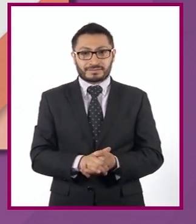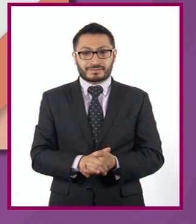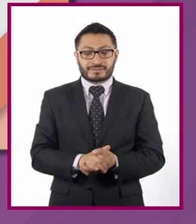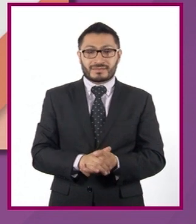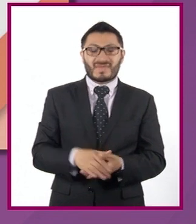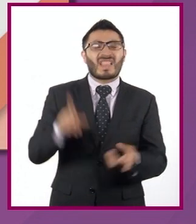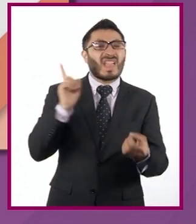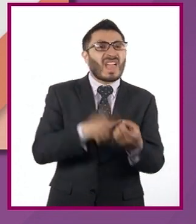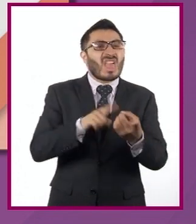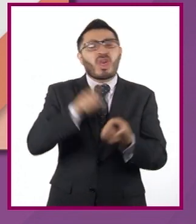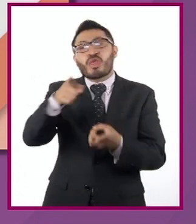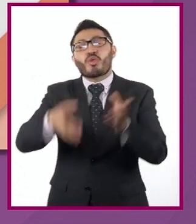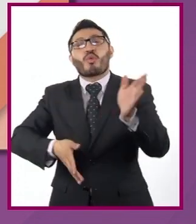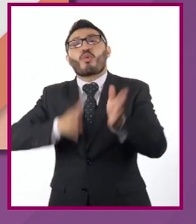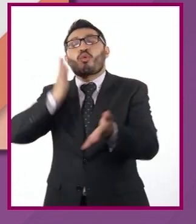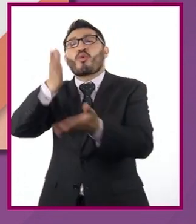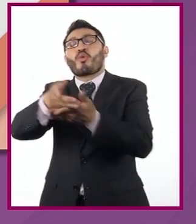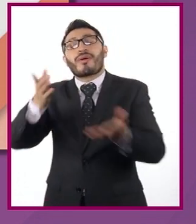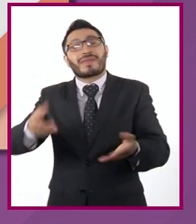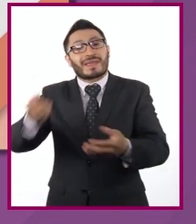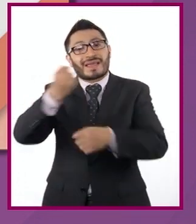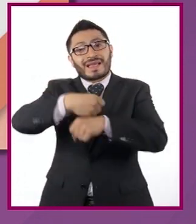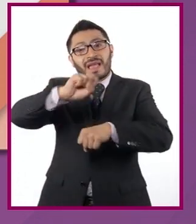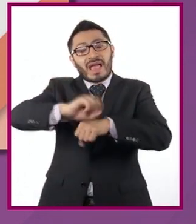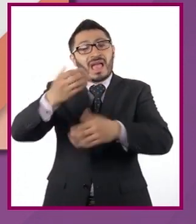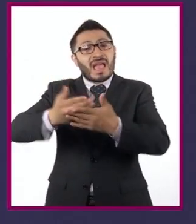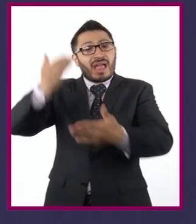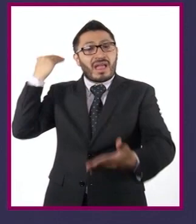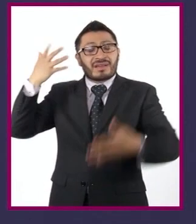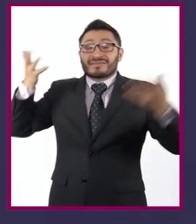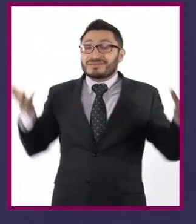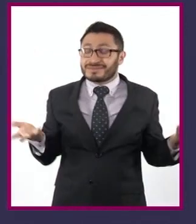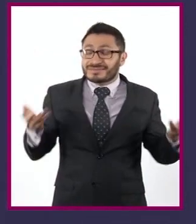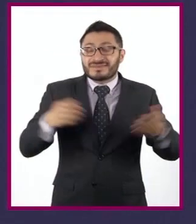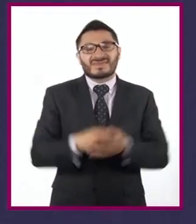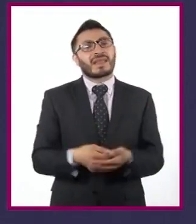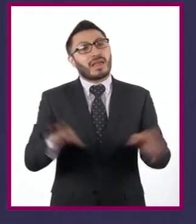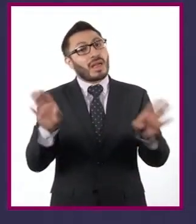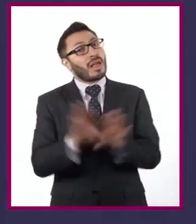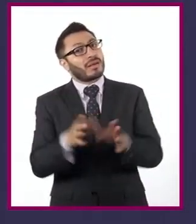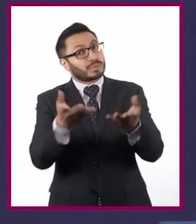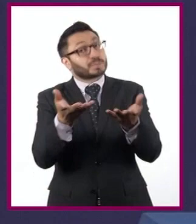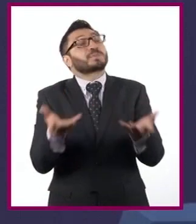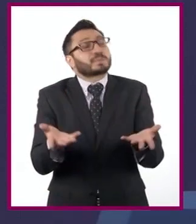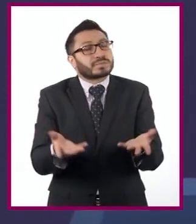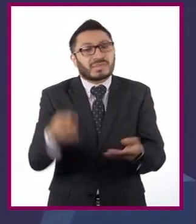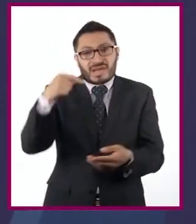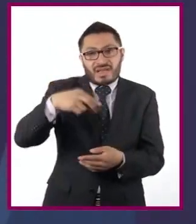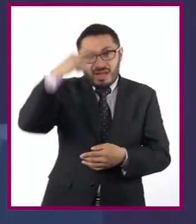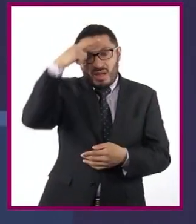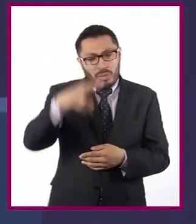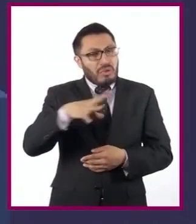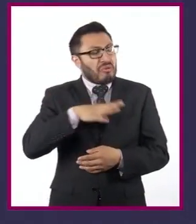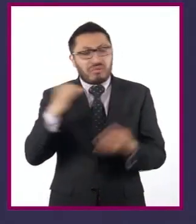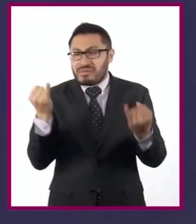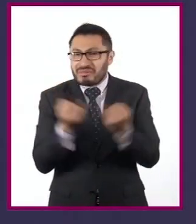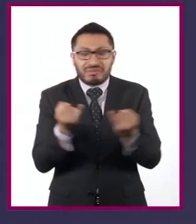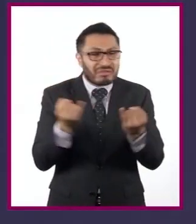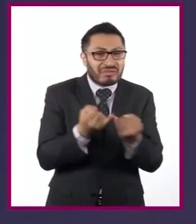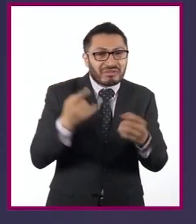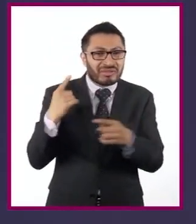¿A dónde te fuites la semana pasada? ¿Cómo les fue? En el caso de México también existen